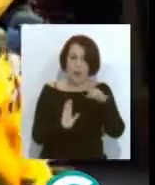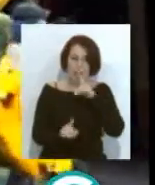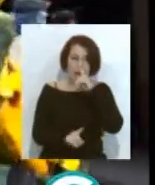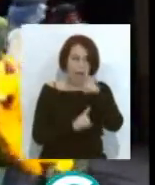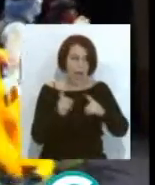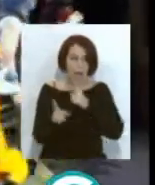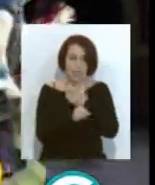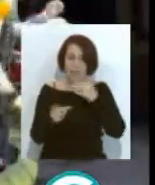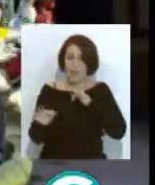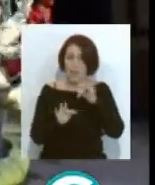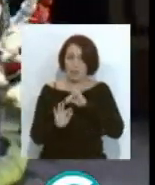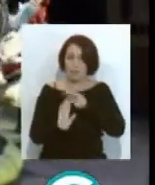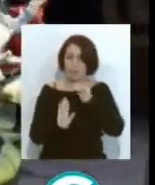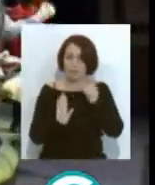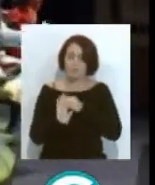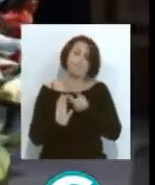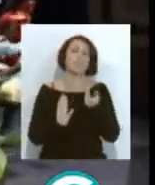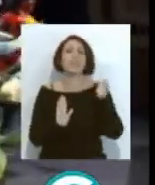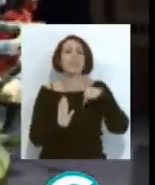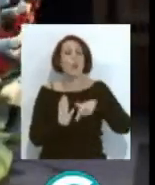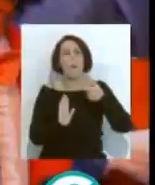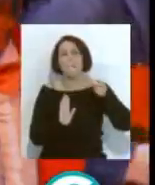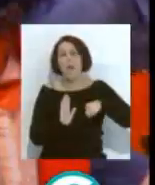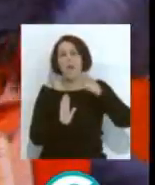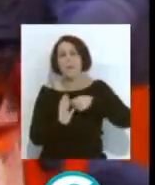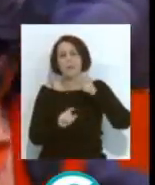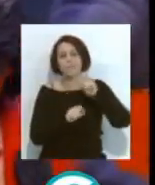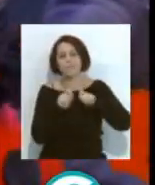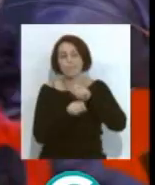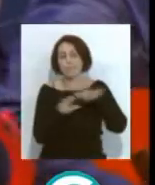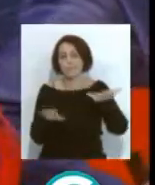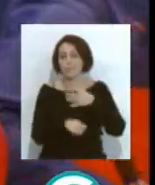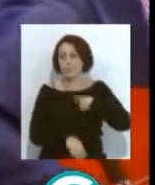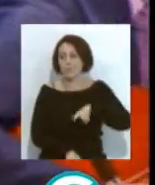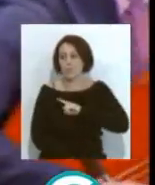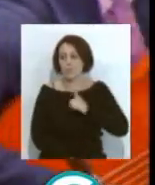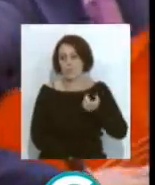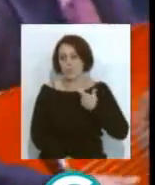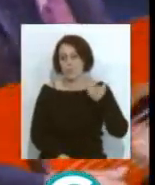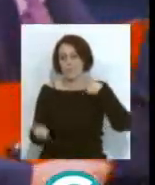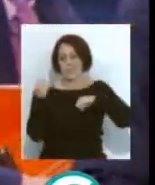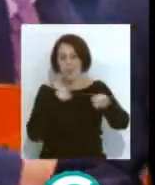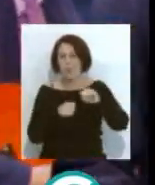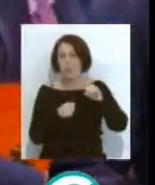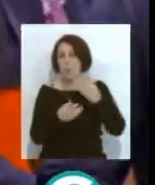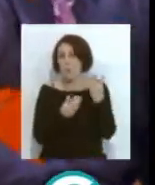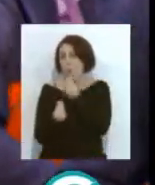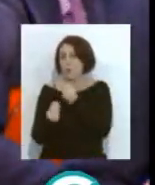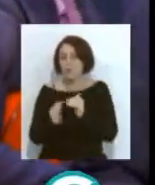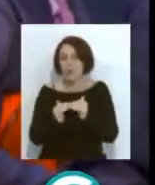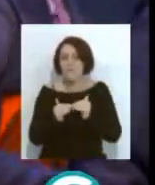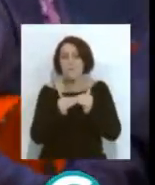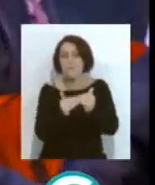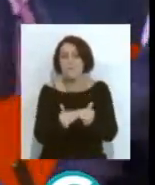los teatros, pues se le suman los 9 meses estos que llevamos de pandemia, en los que muchos espectáculos pues se han pospuesto, se han